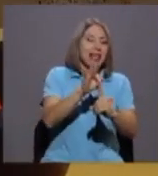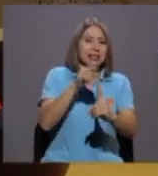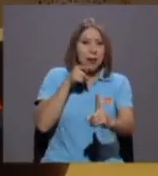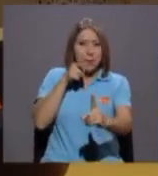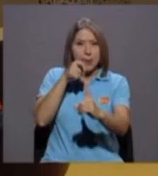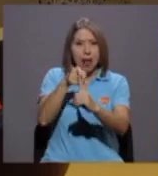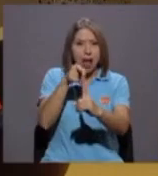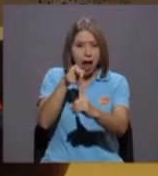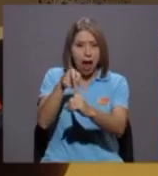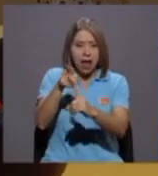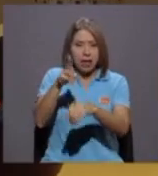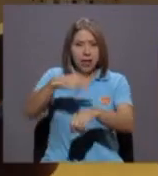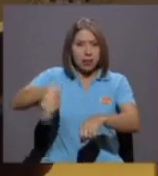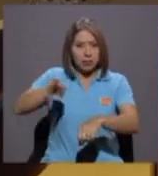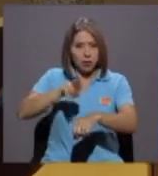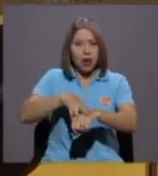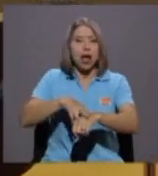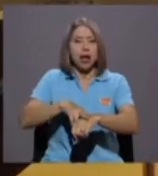objetivos nacionales.